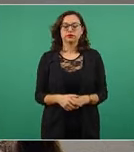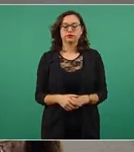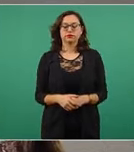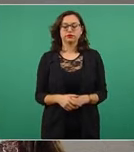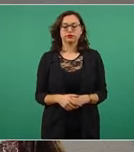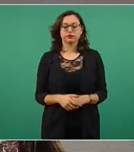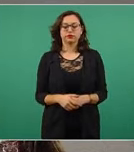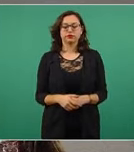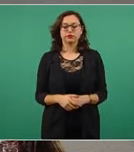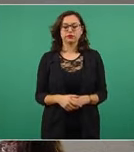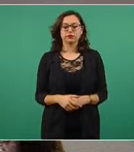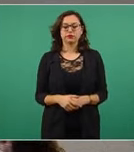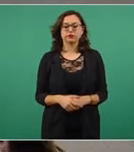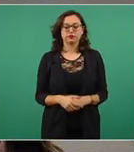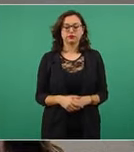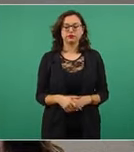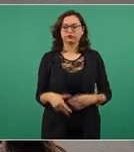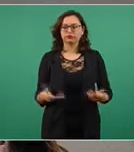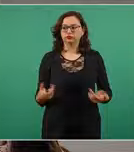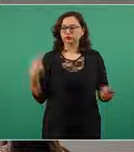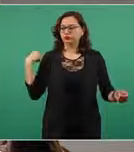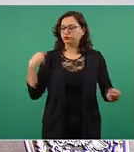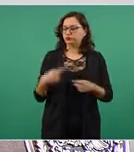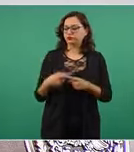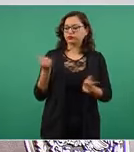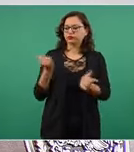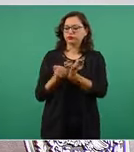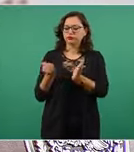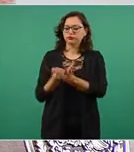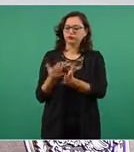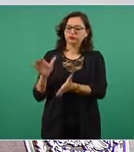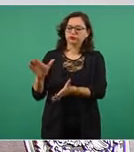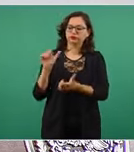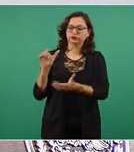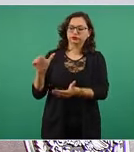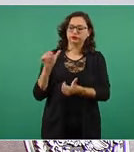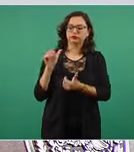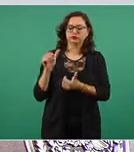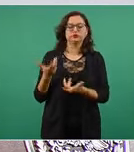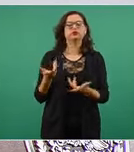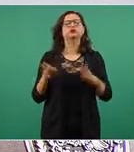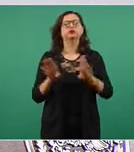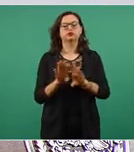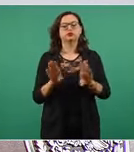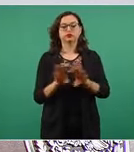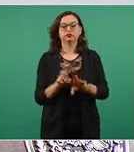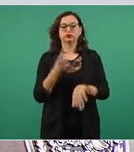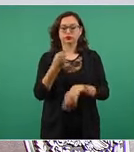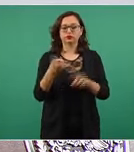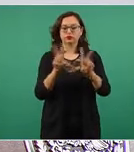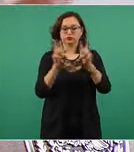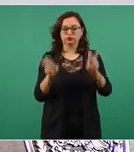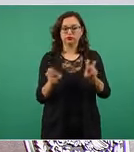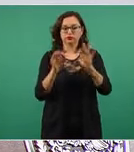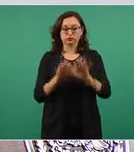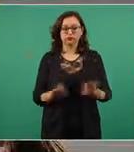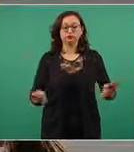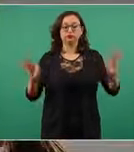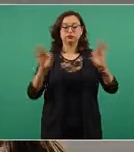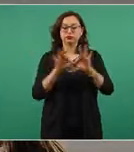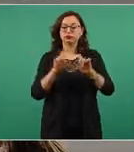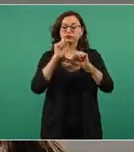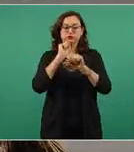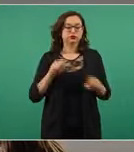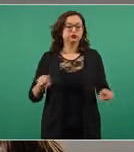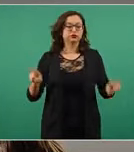de cómo va la recaudación, que es importante. Y lo que nos ha